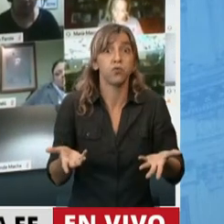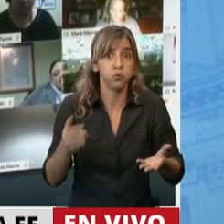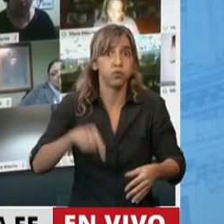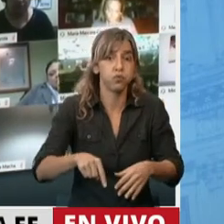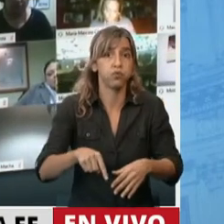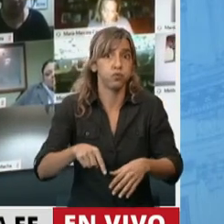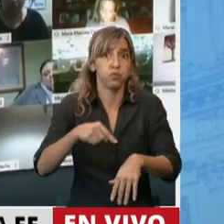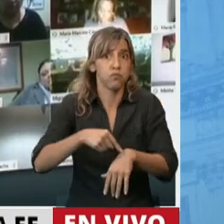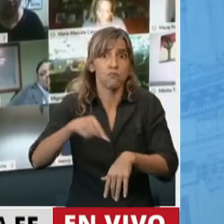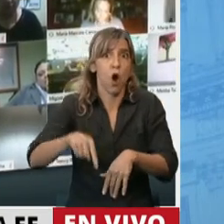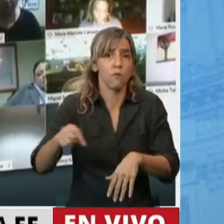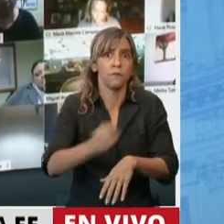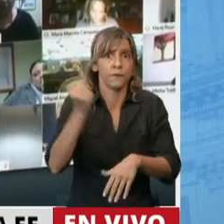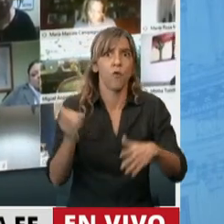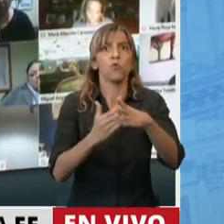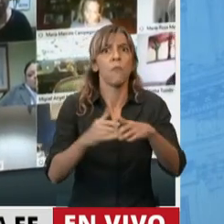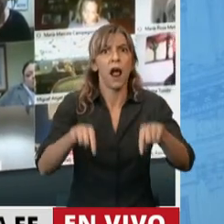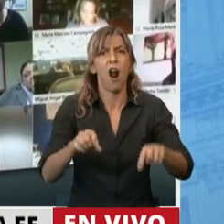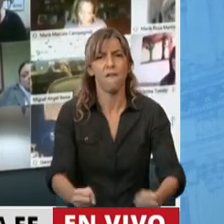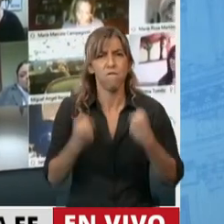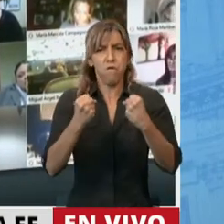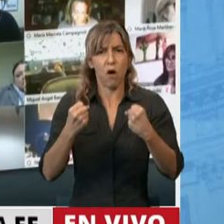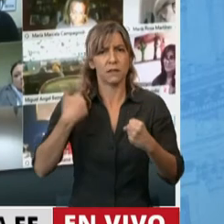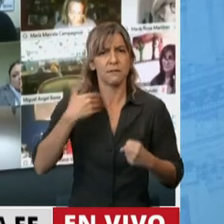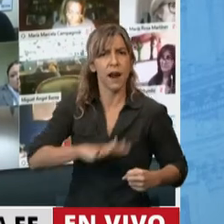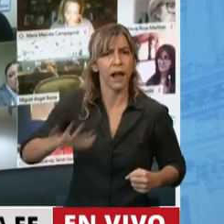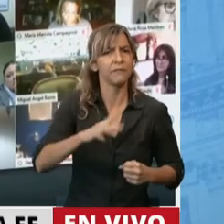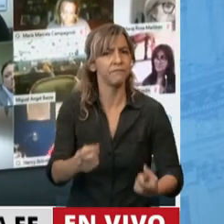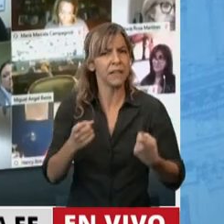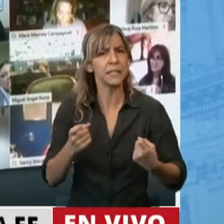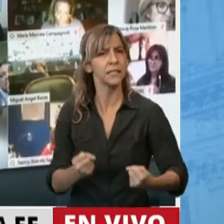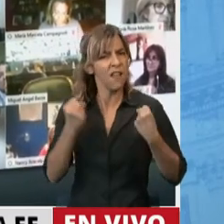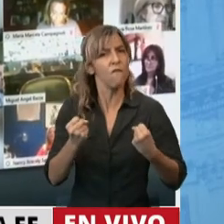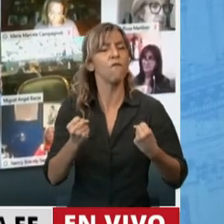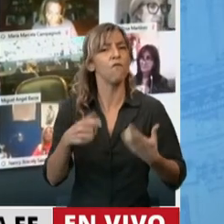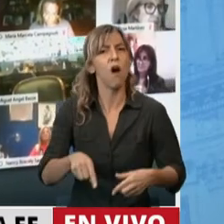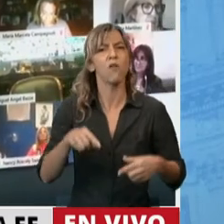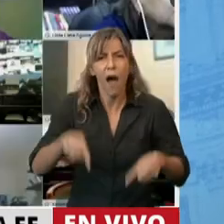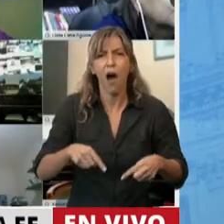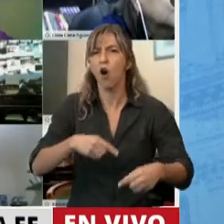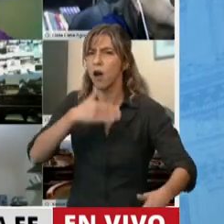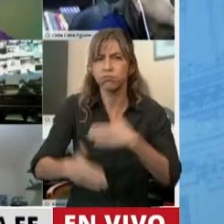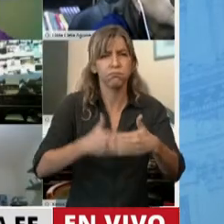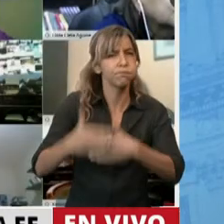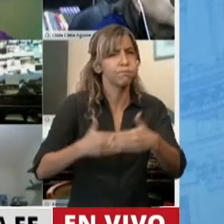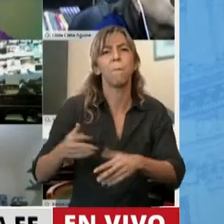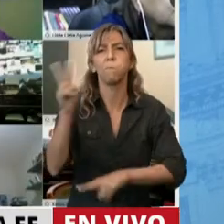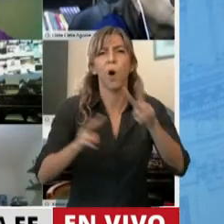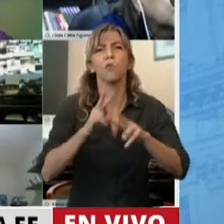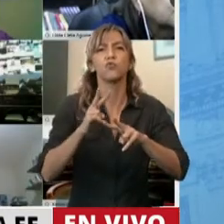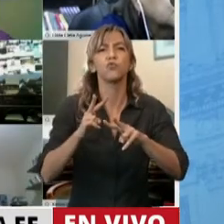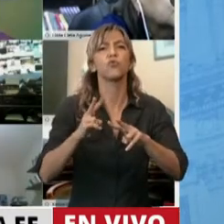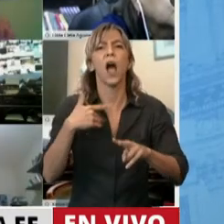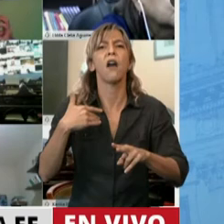país que tiene que sacar fuerza desde abajo, desde todos los costados, para encontrar respuesta, esperanza y salir